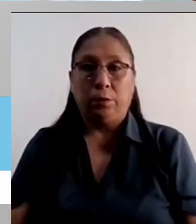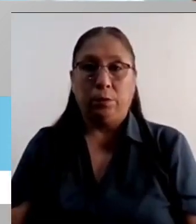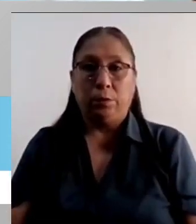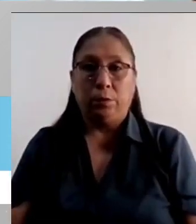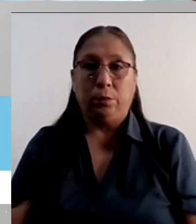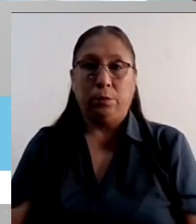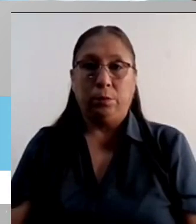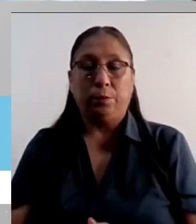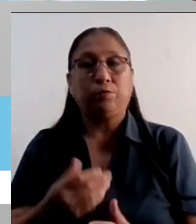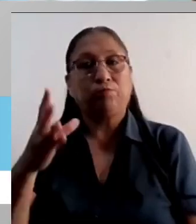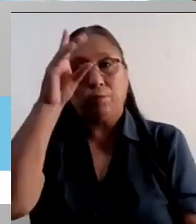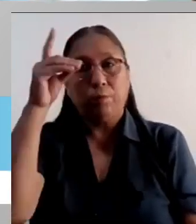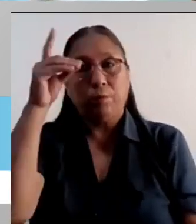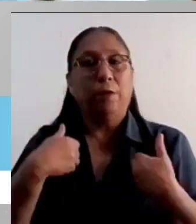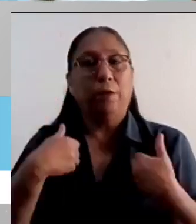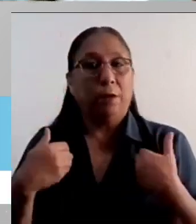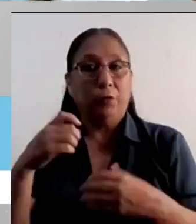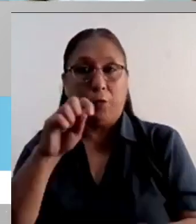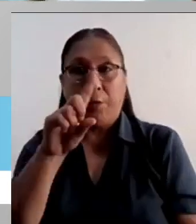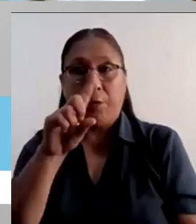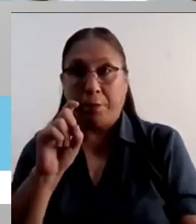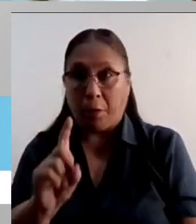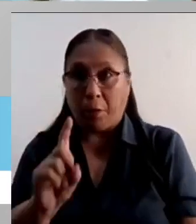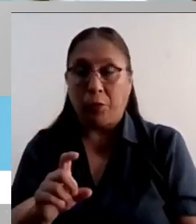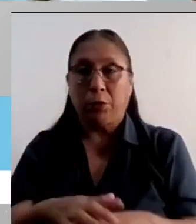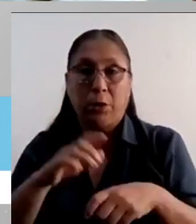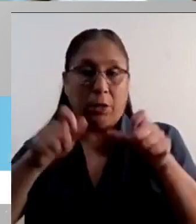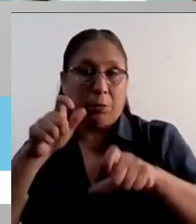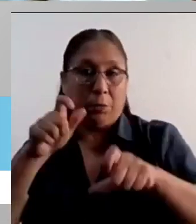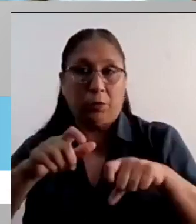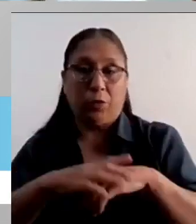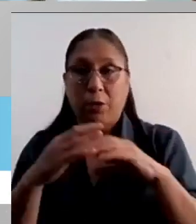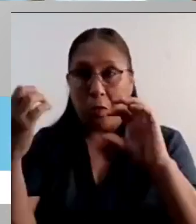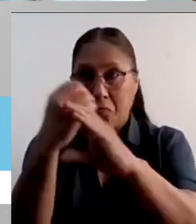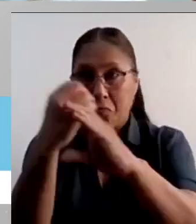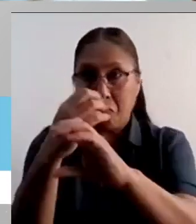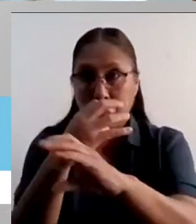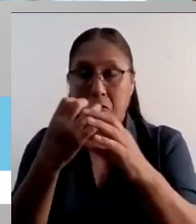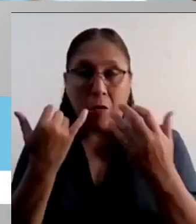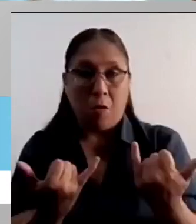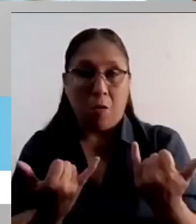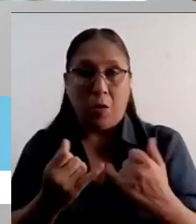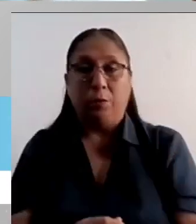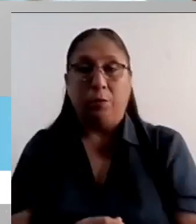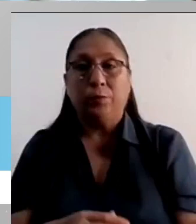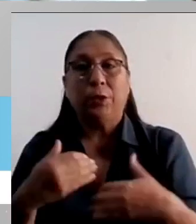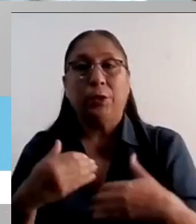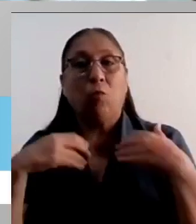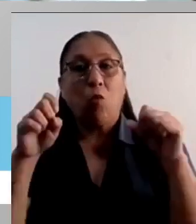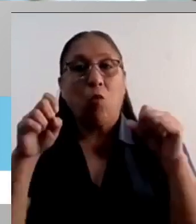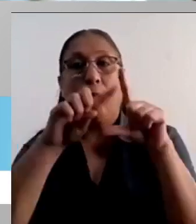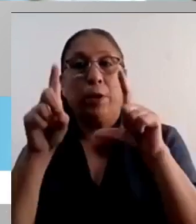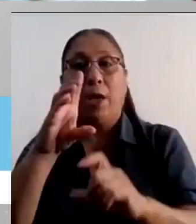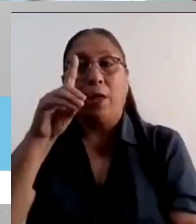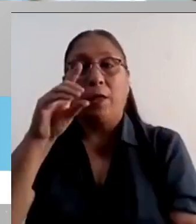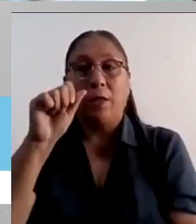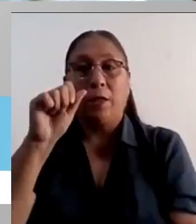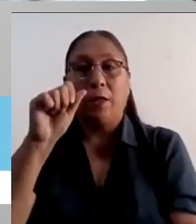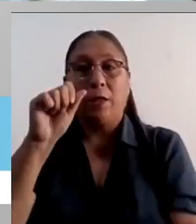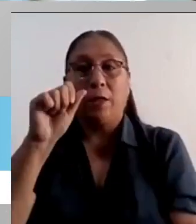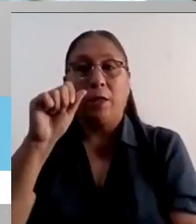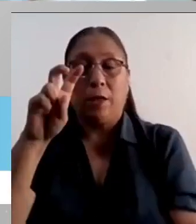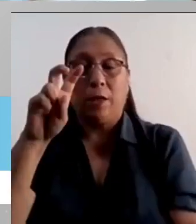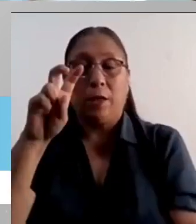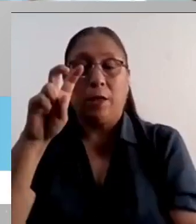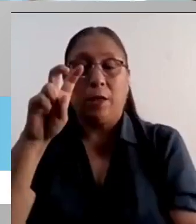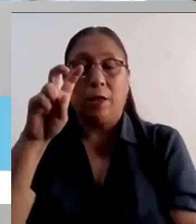Doctora, tenemos algunas preguntas de las personas que nos acompañan en la transmisión de hoy. Tenemos la pregunta de Diana Bonilla. ¿Dónde puedo